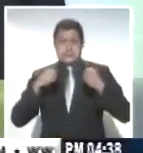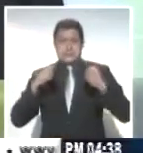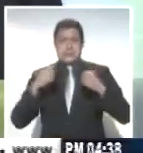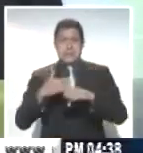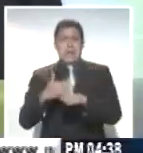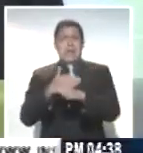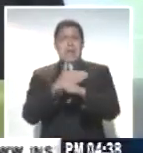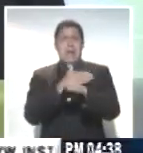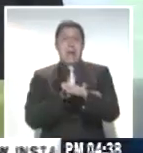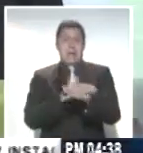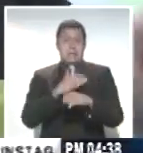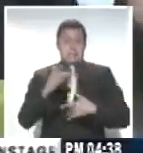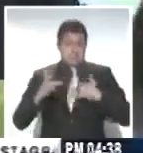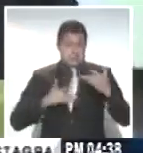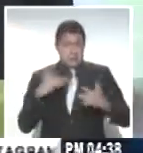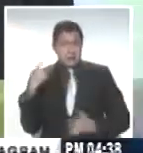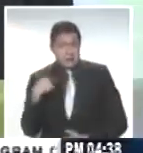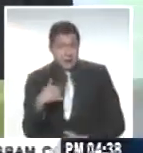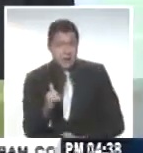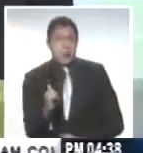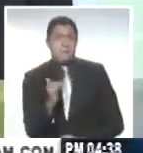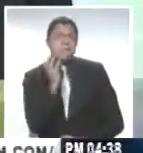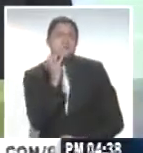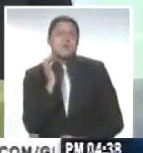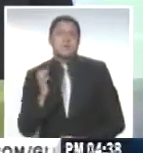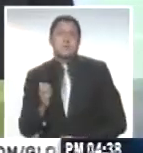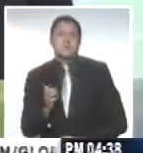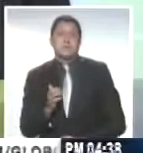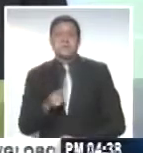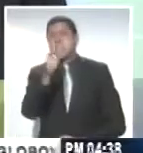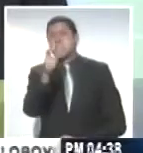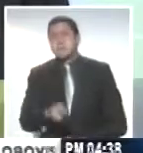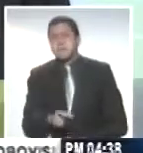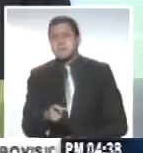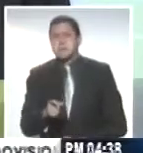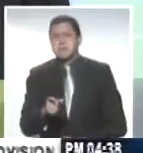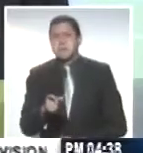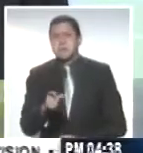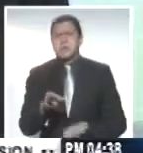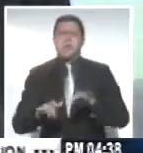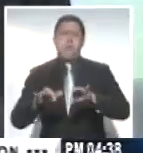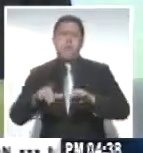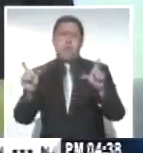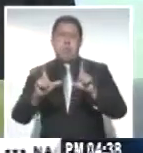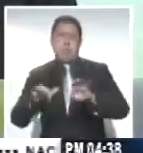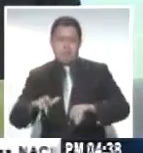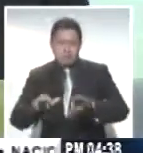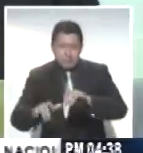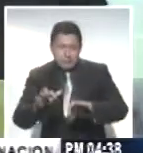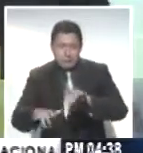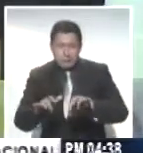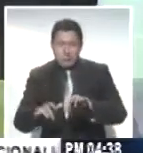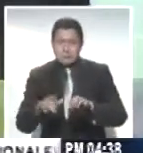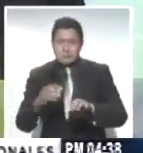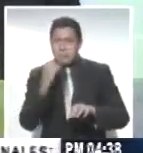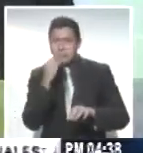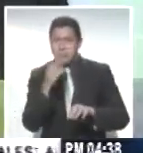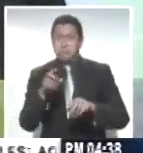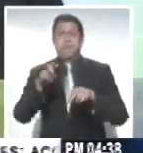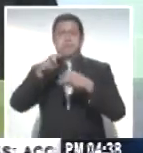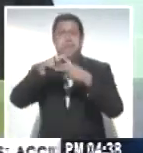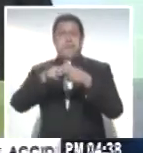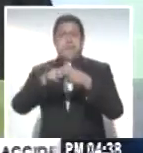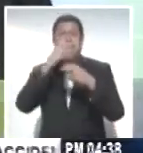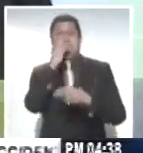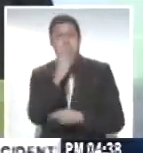causa que en ese momento lo está ocurriendo. Vamos a poner el ejemplo, un paciente que tenga su computadora, que no tenga las condiciones